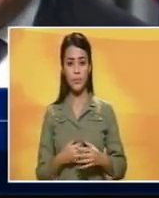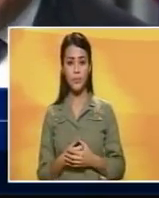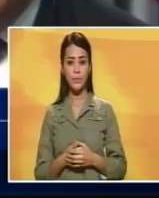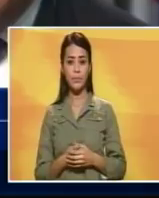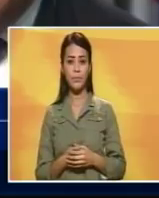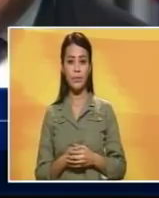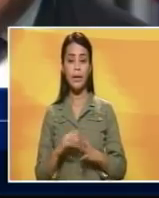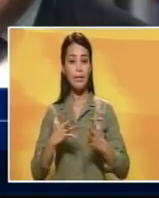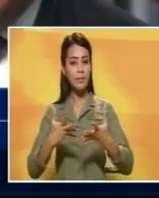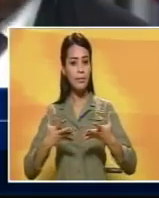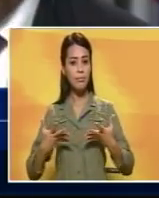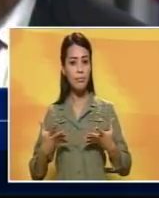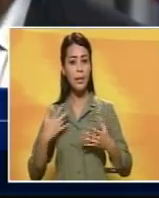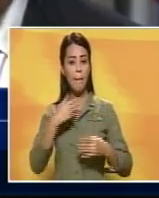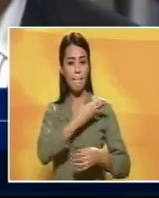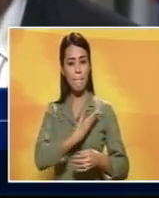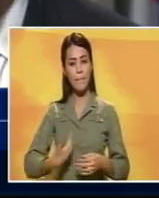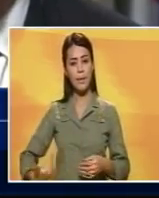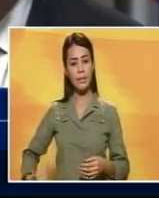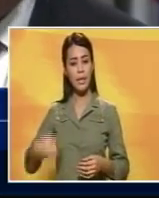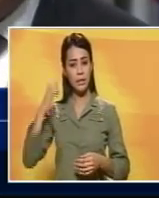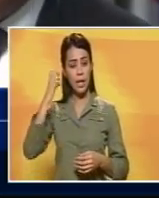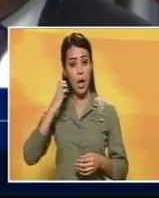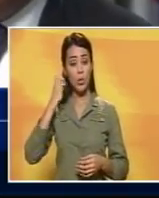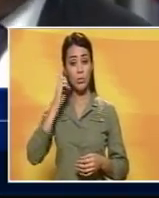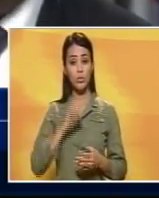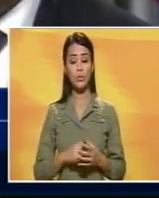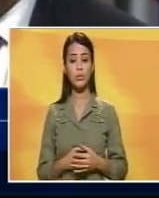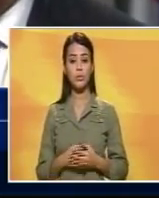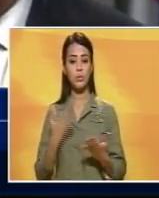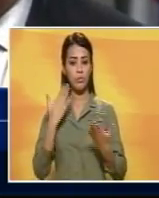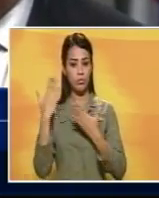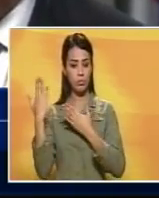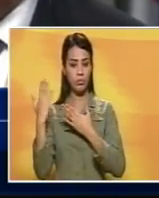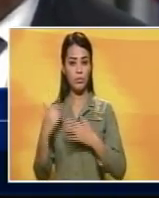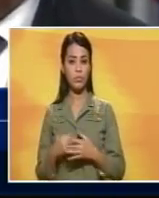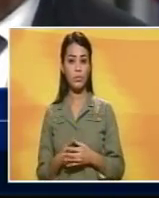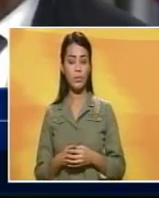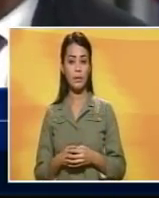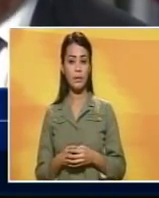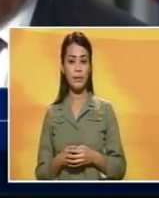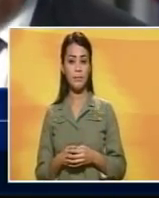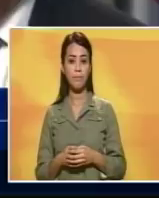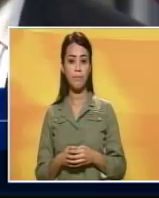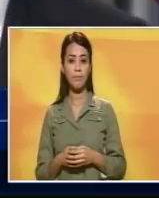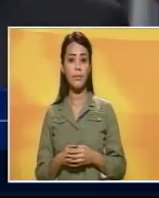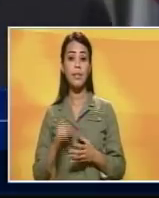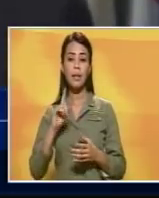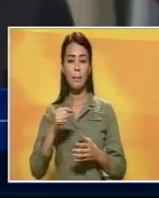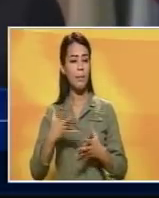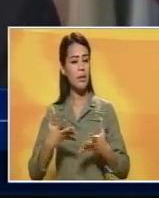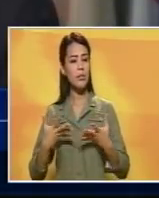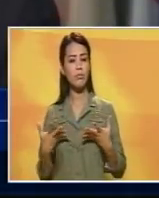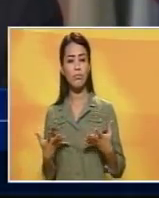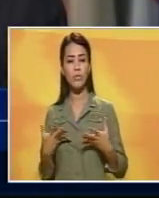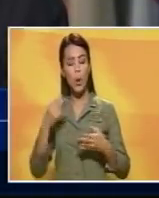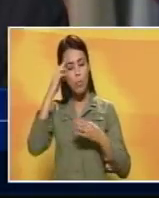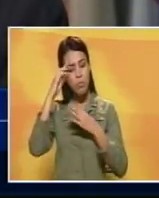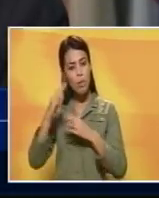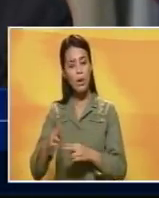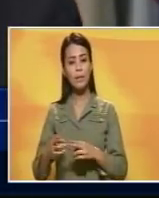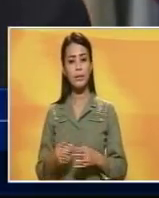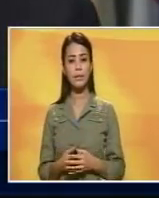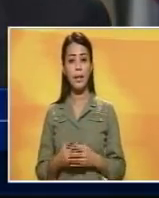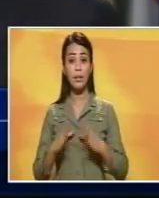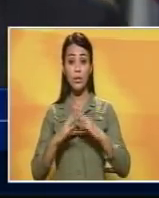El galardón anunciado por el presidente de la Eurocámara, Antonio Tajani, en Estrasburgo, es el máximo reconocimiento que otorgan